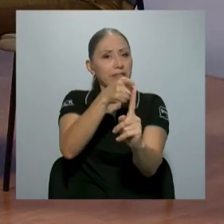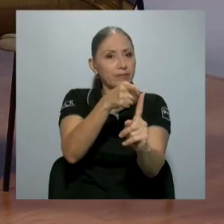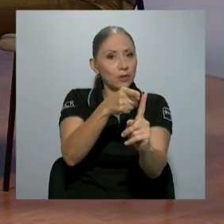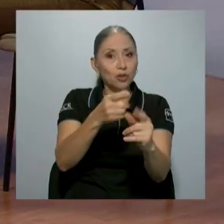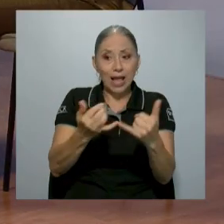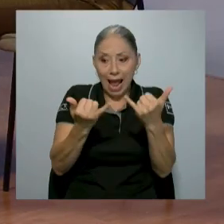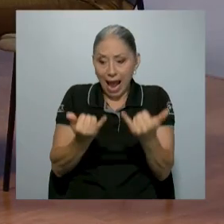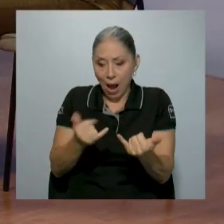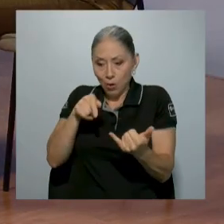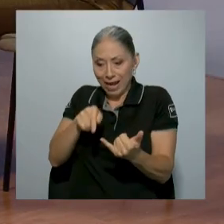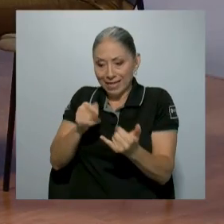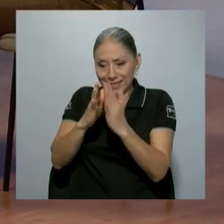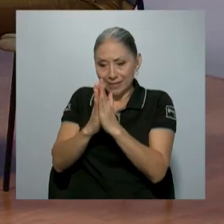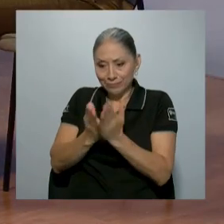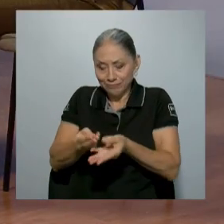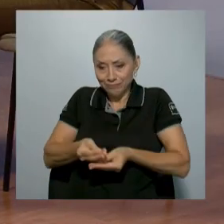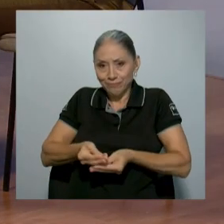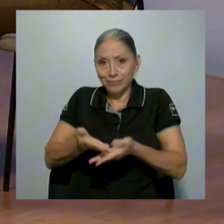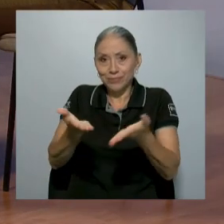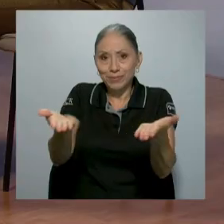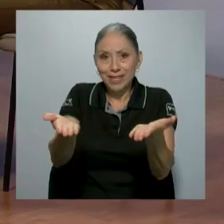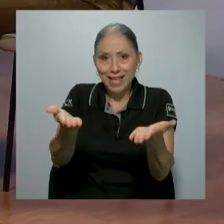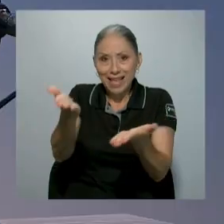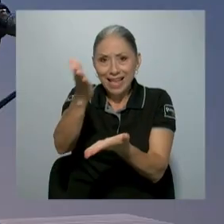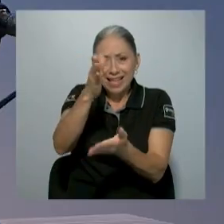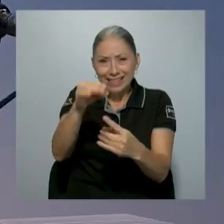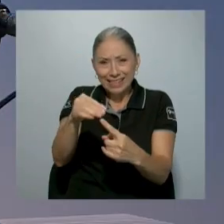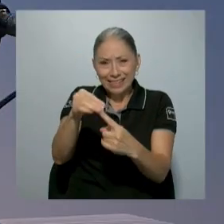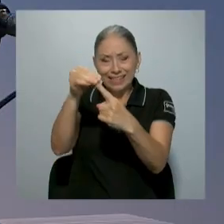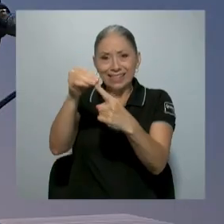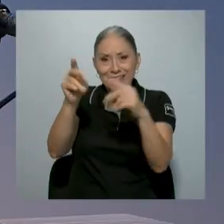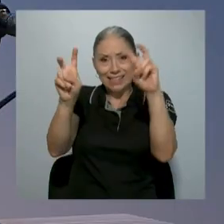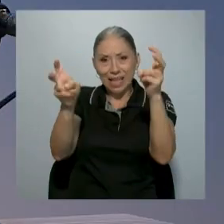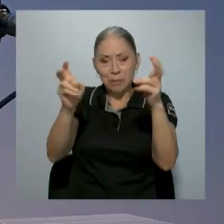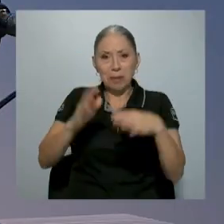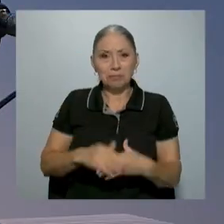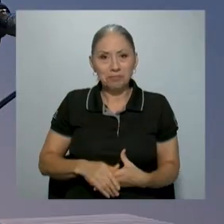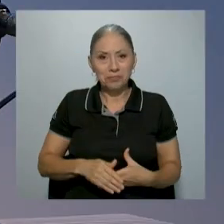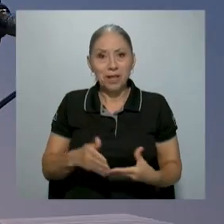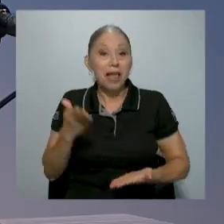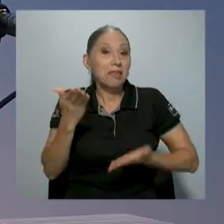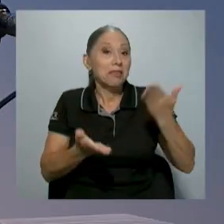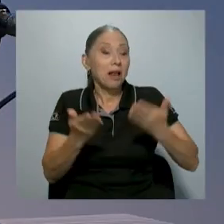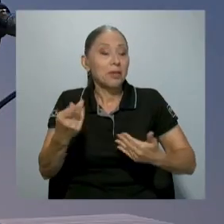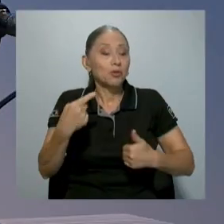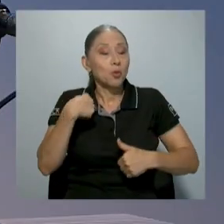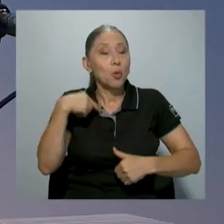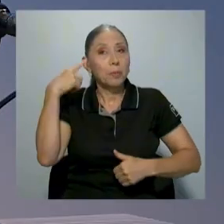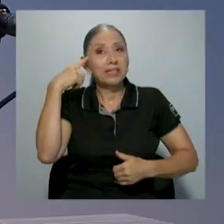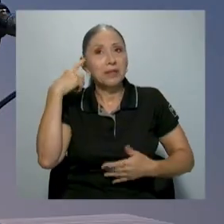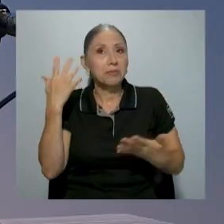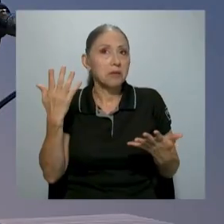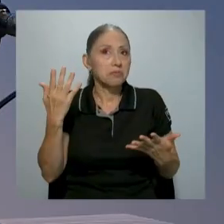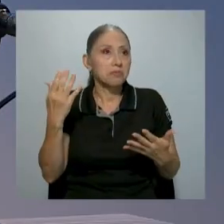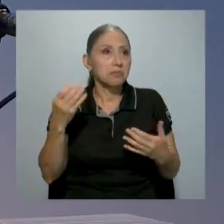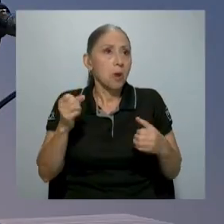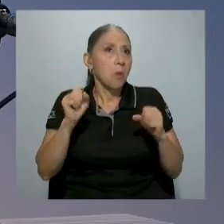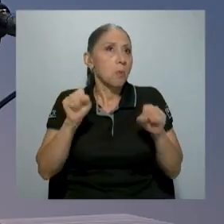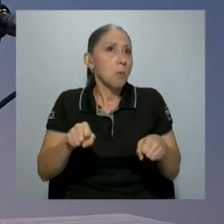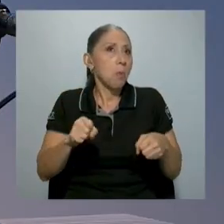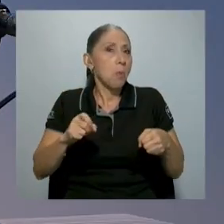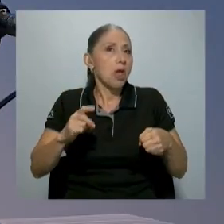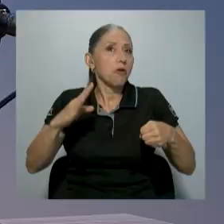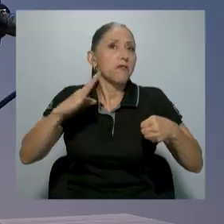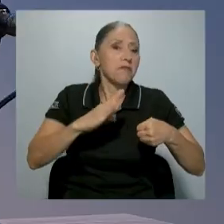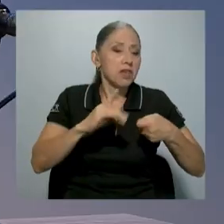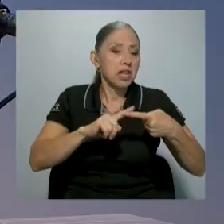ese tema, y claro, uno podría decir Team Marín de Doping Way, podría decir uno, bueno, puedo vivir en Italia, puedo vivir en